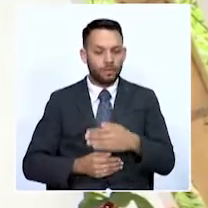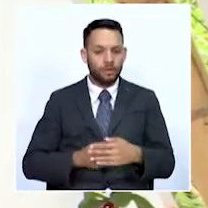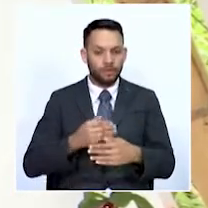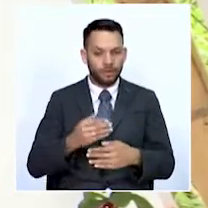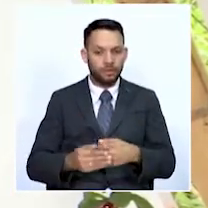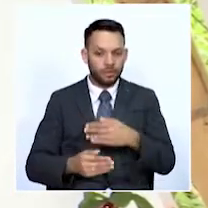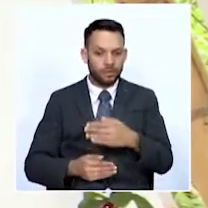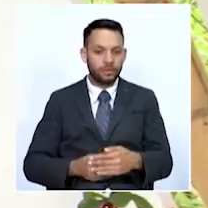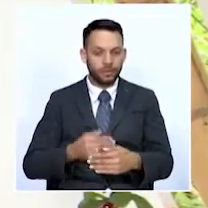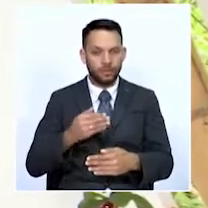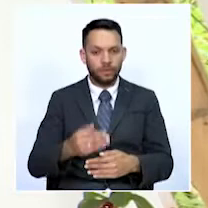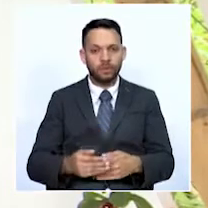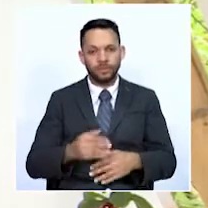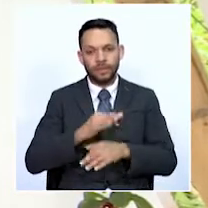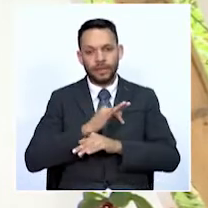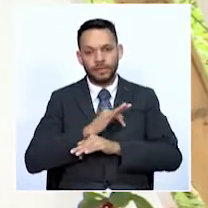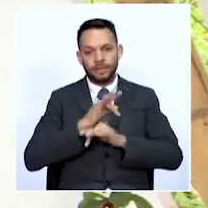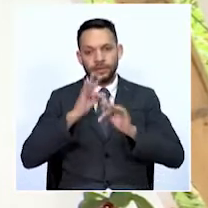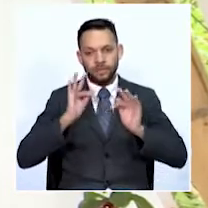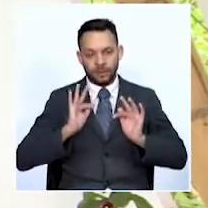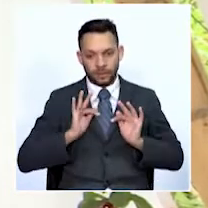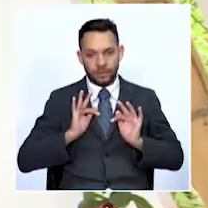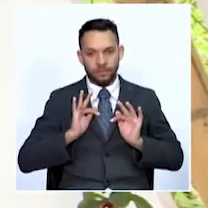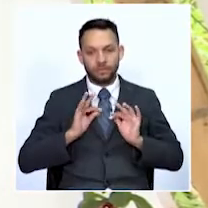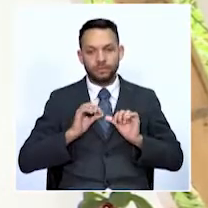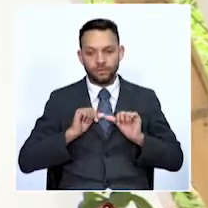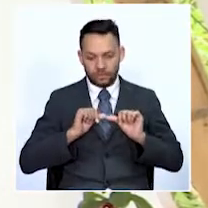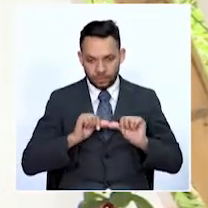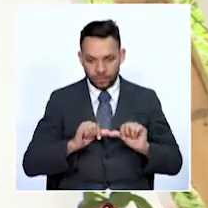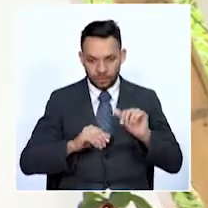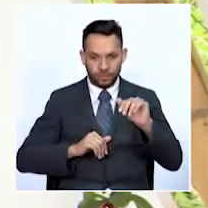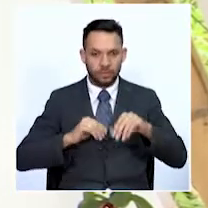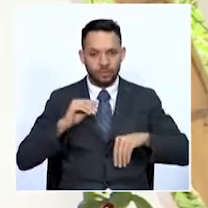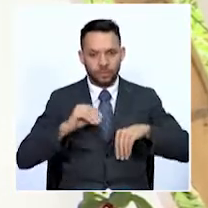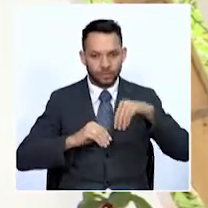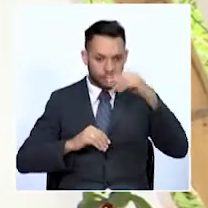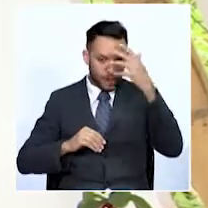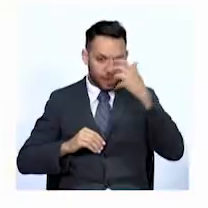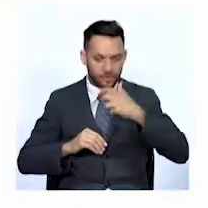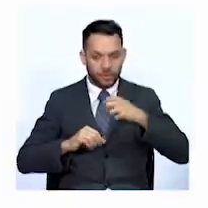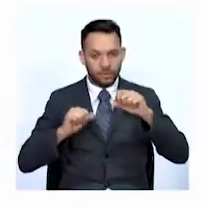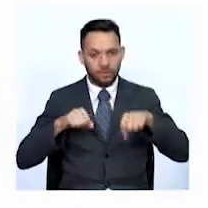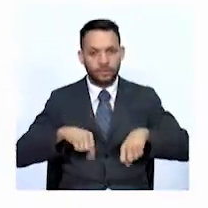les decía ahorita, un buen tratamiento es un buen diagnóstico y una buena valoración.